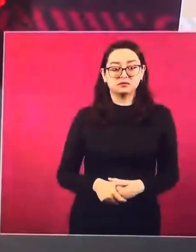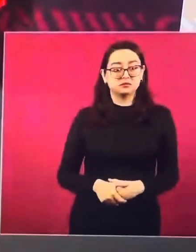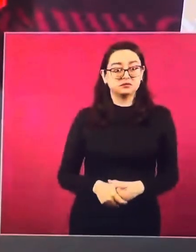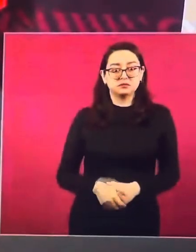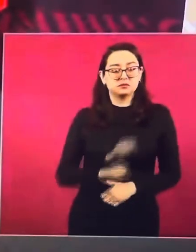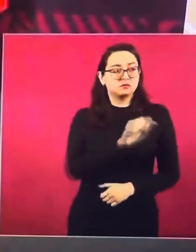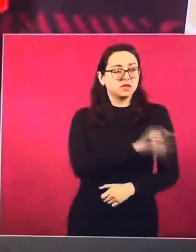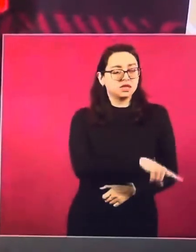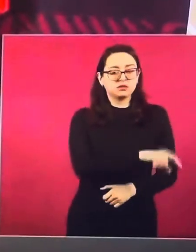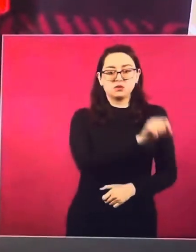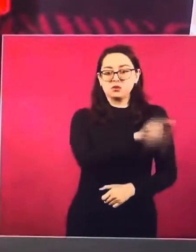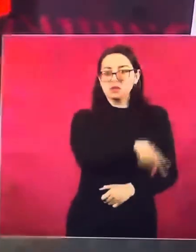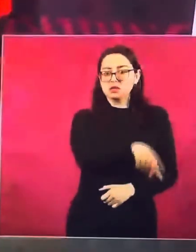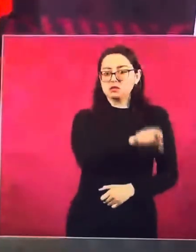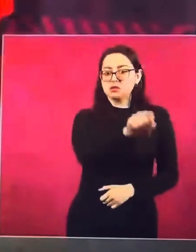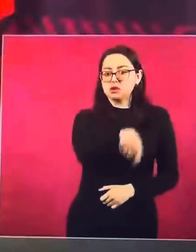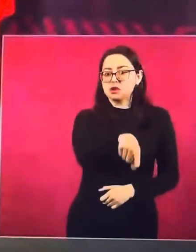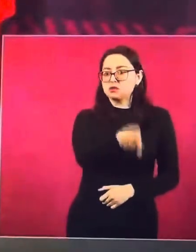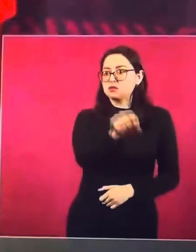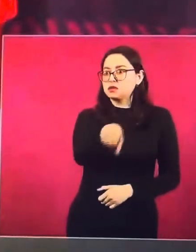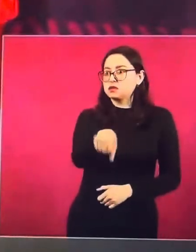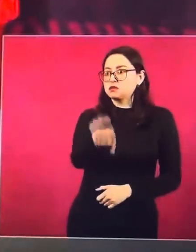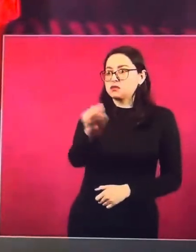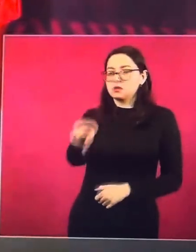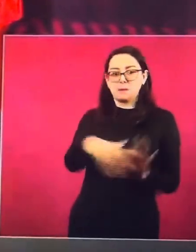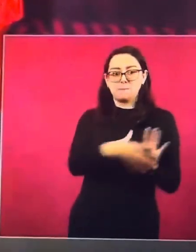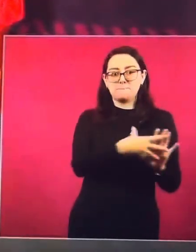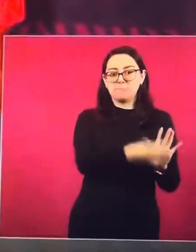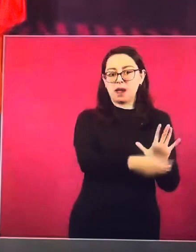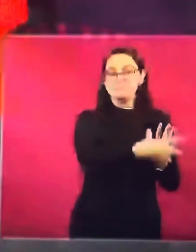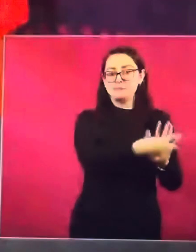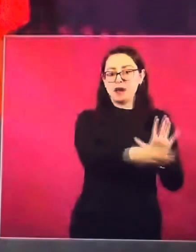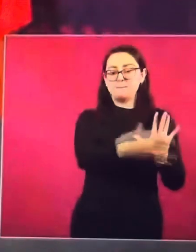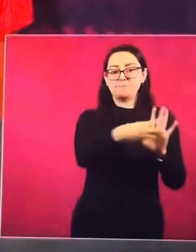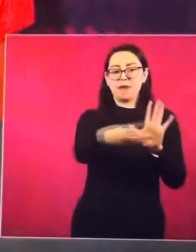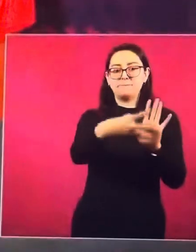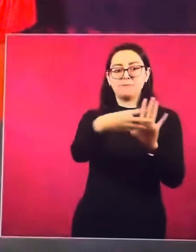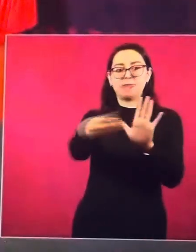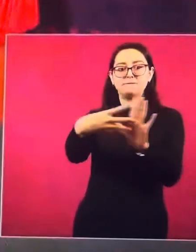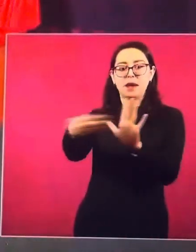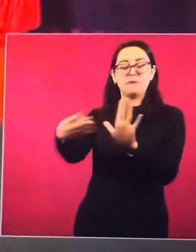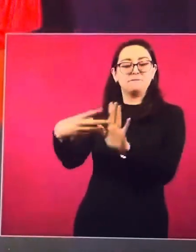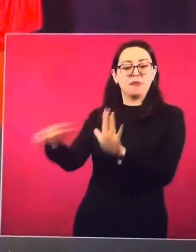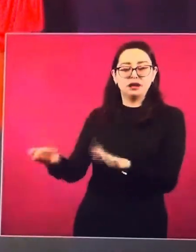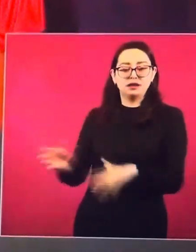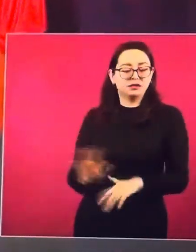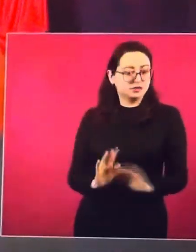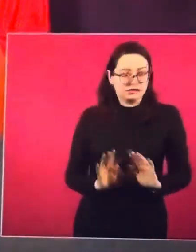en otro, porque era un boletín que enviaba el gobierno.